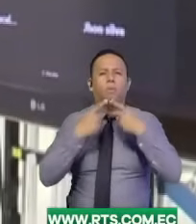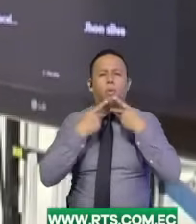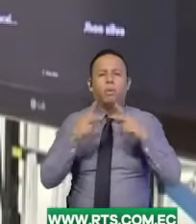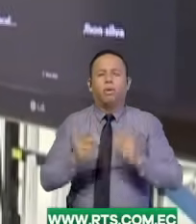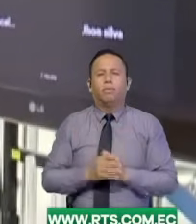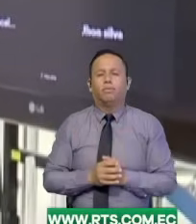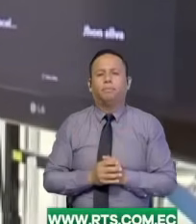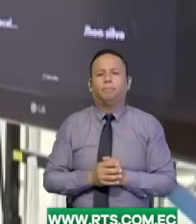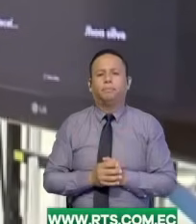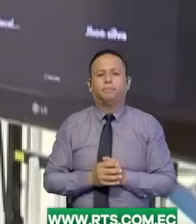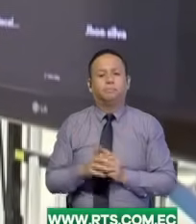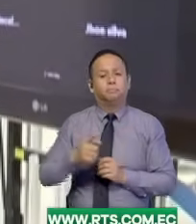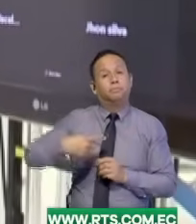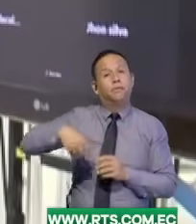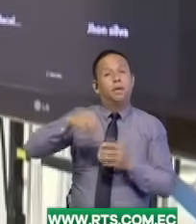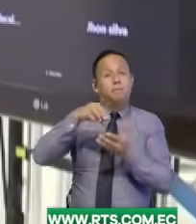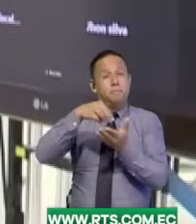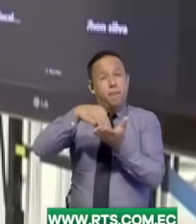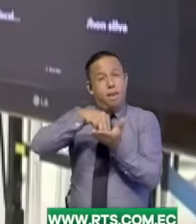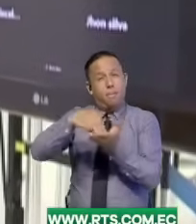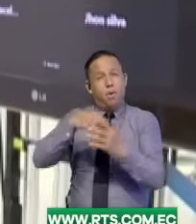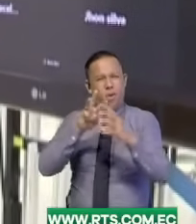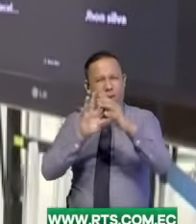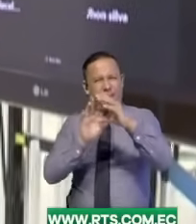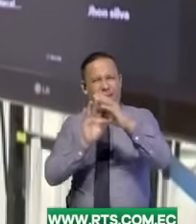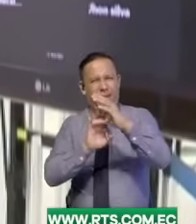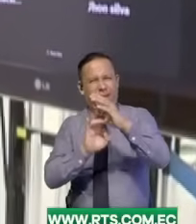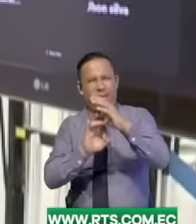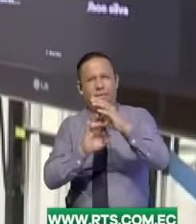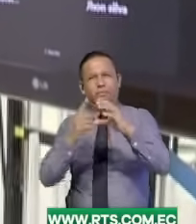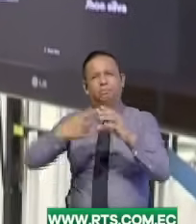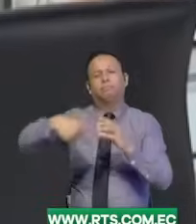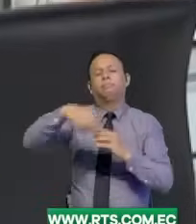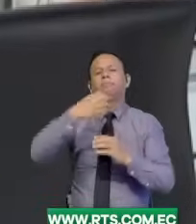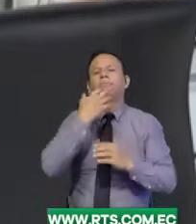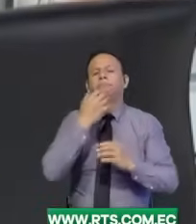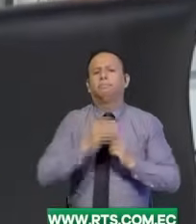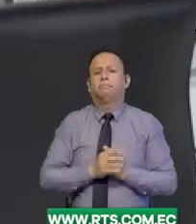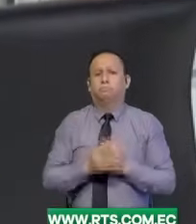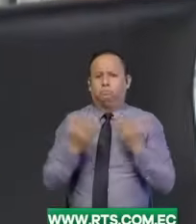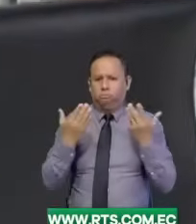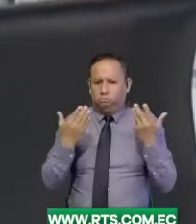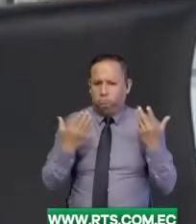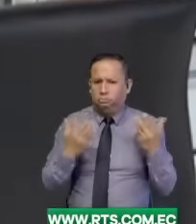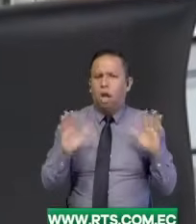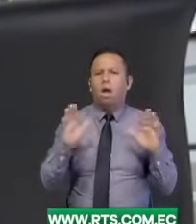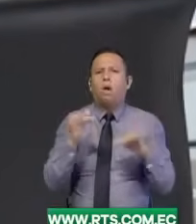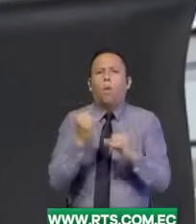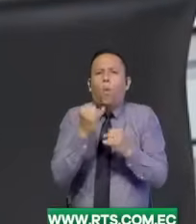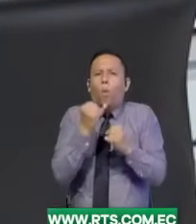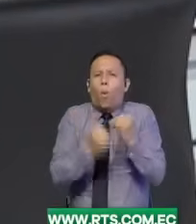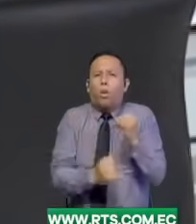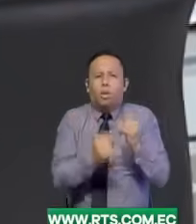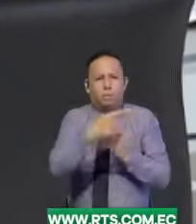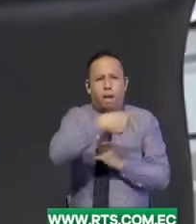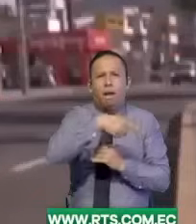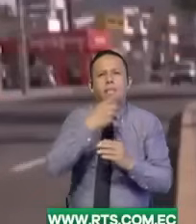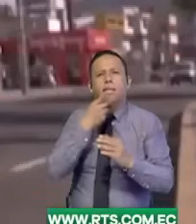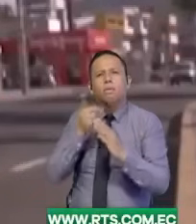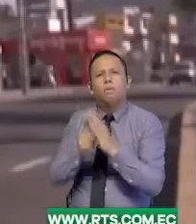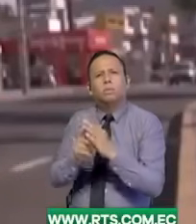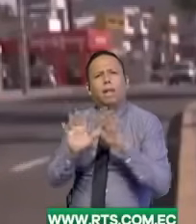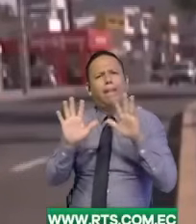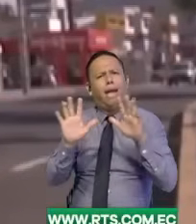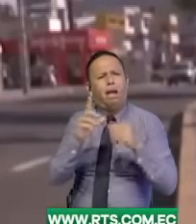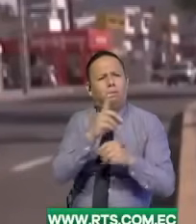ligera tranquilidad tienen los miembros del Consejo de Participación Ciudadana y Control Social, una vez que la última acción de protección, la décima,